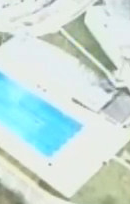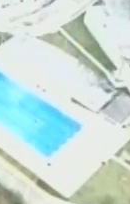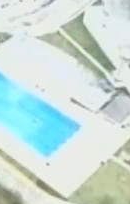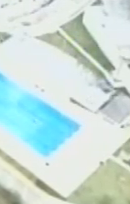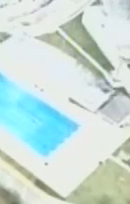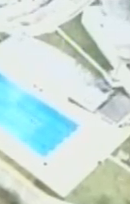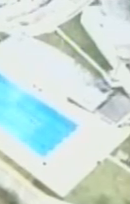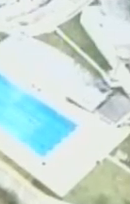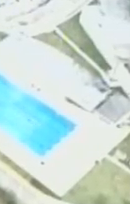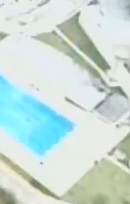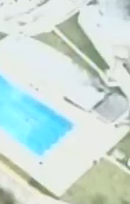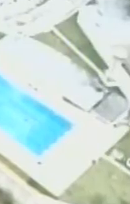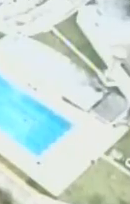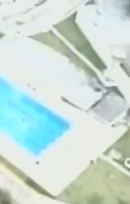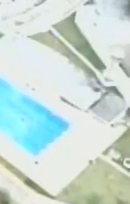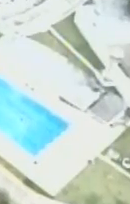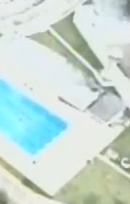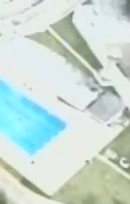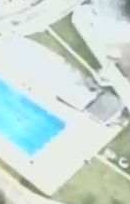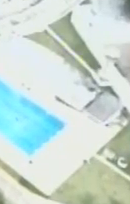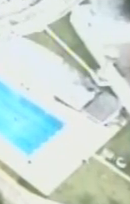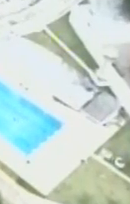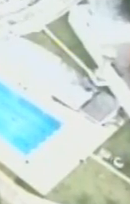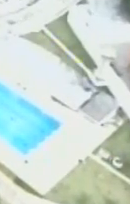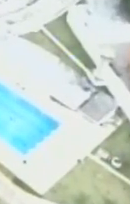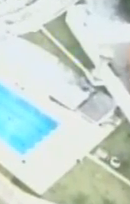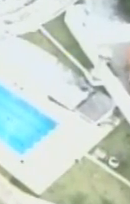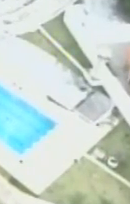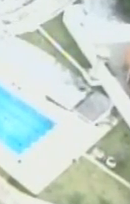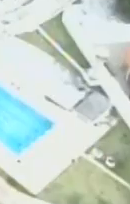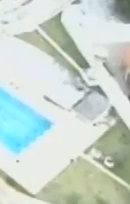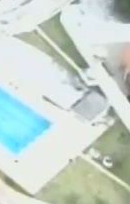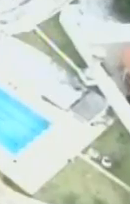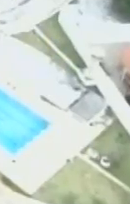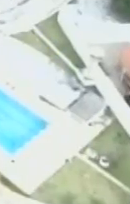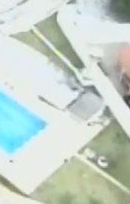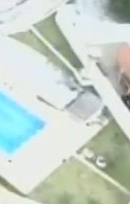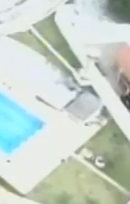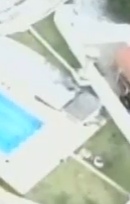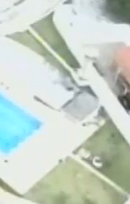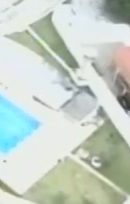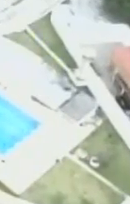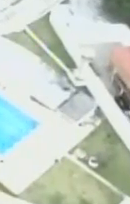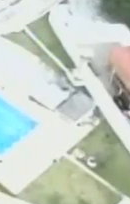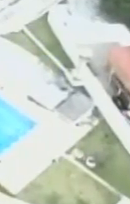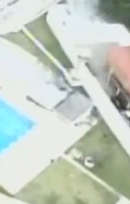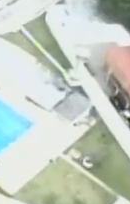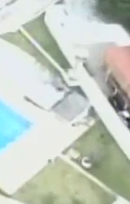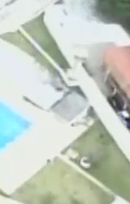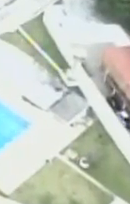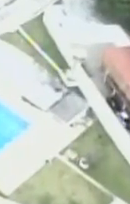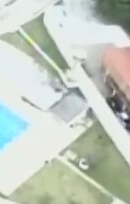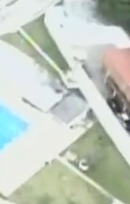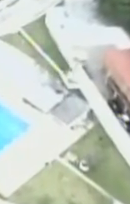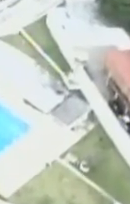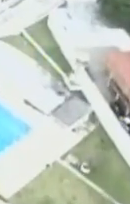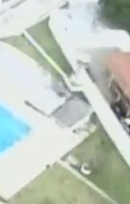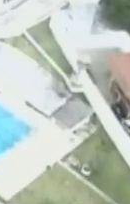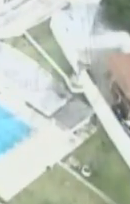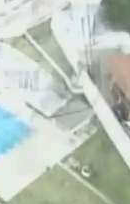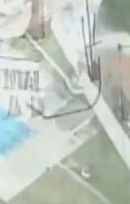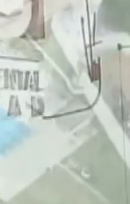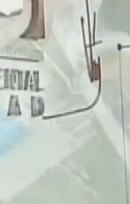República Bolivariana de Venezuela, en la voz del Comandante Supremo Hugo Rafael Chávez Frías.